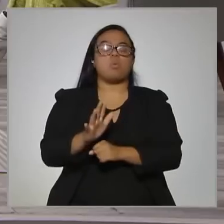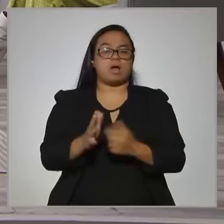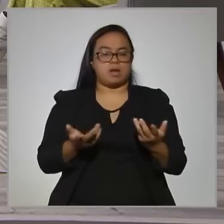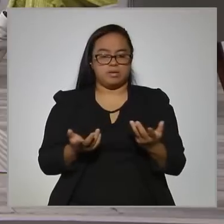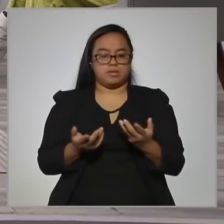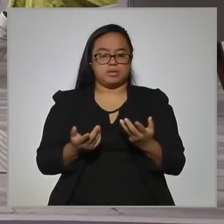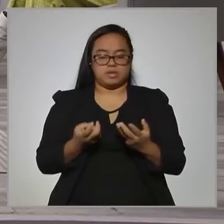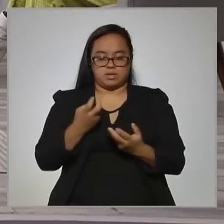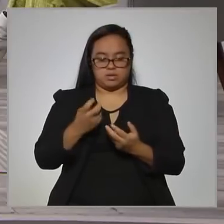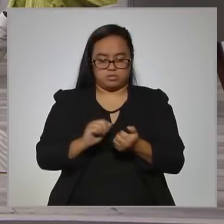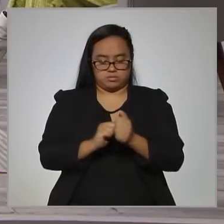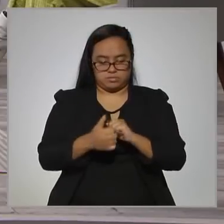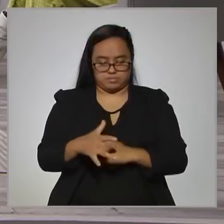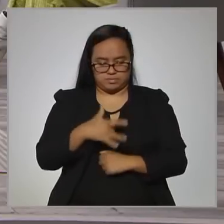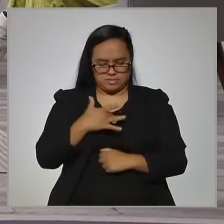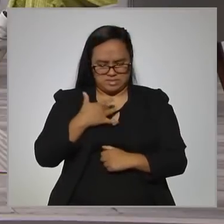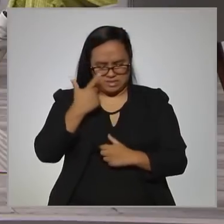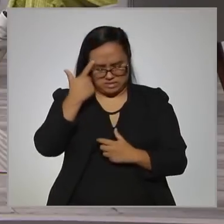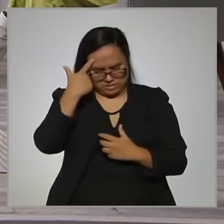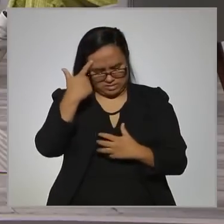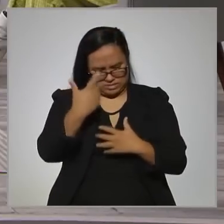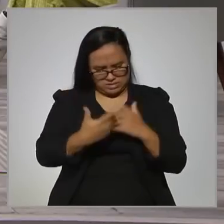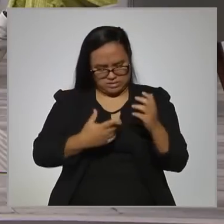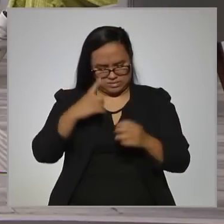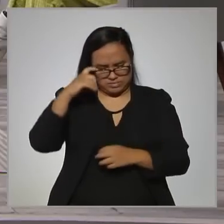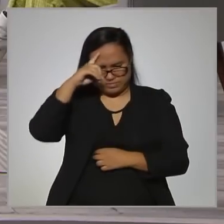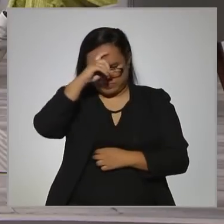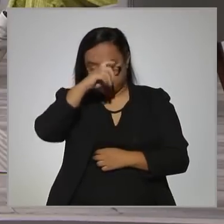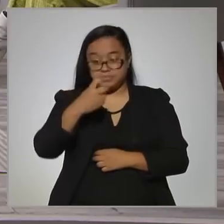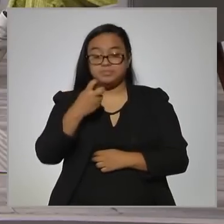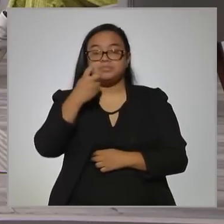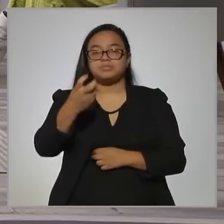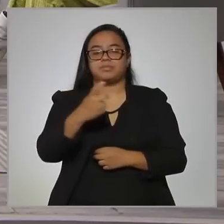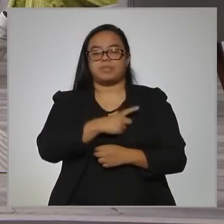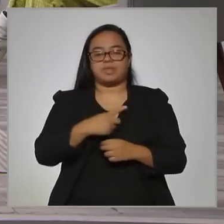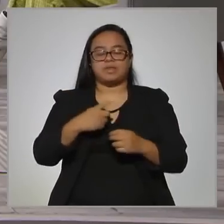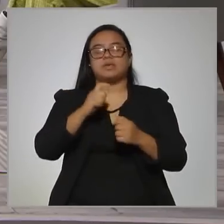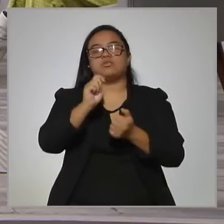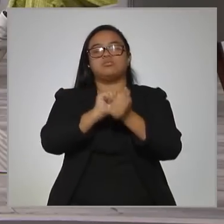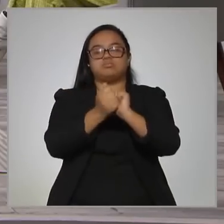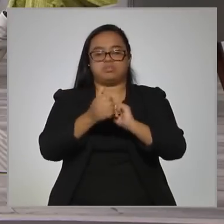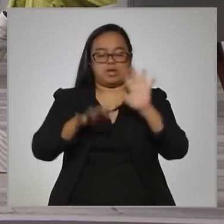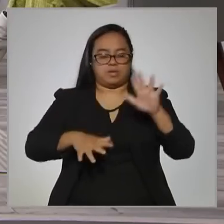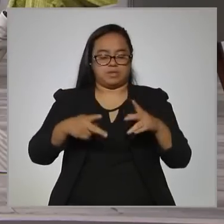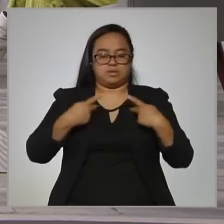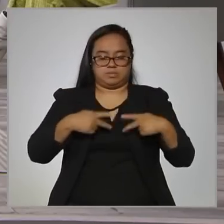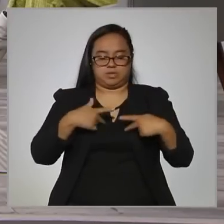planteamos, entonces viene ese sentimiento de frustración. Y yo creo que esa es la parte del balance negativo de pronto, de